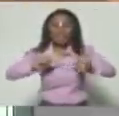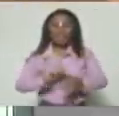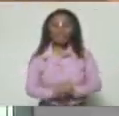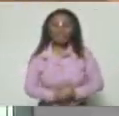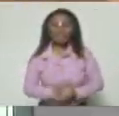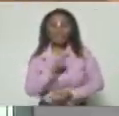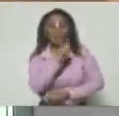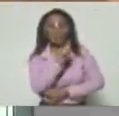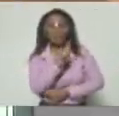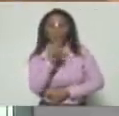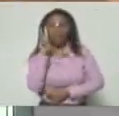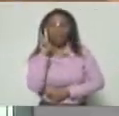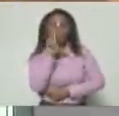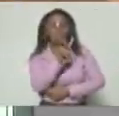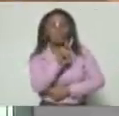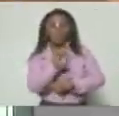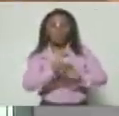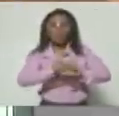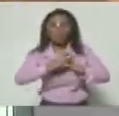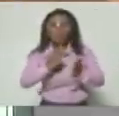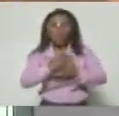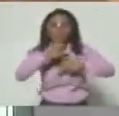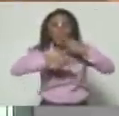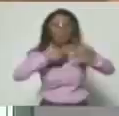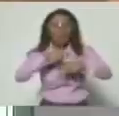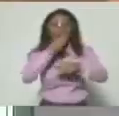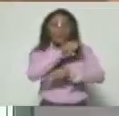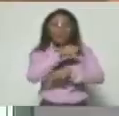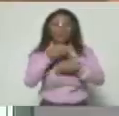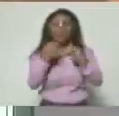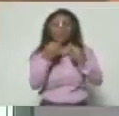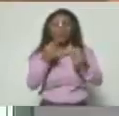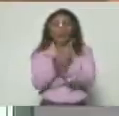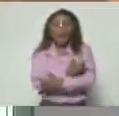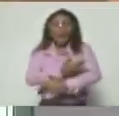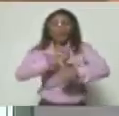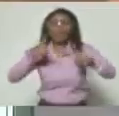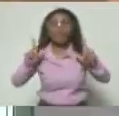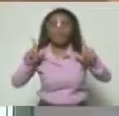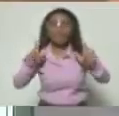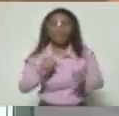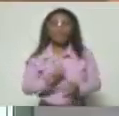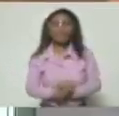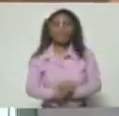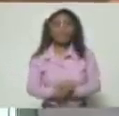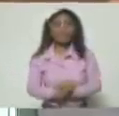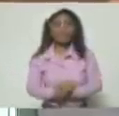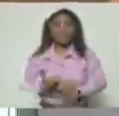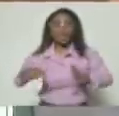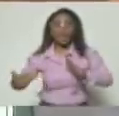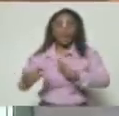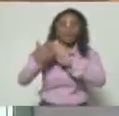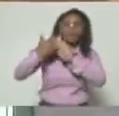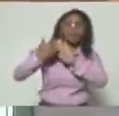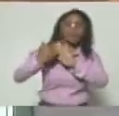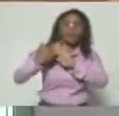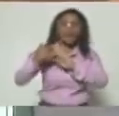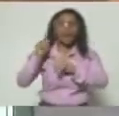eso pues, una visión geopolítica para la liberación, para la libertad, contra el